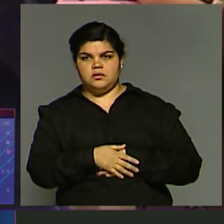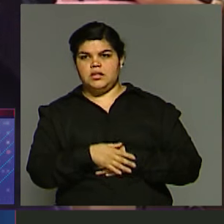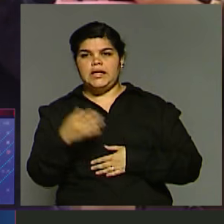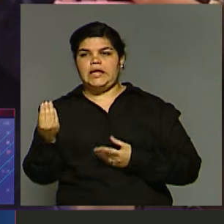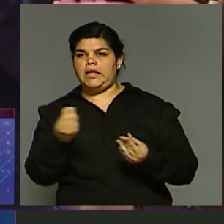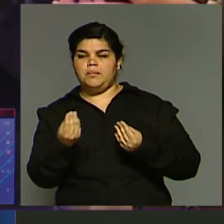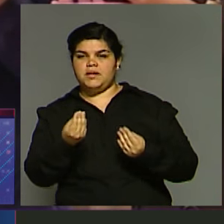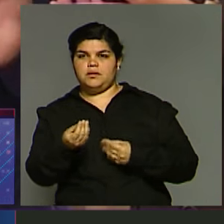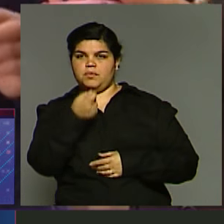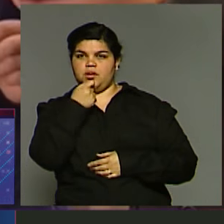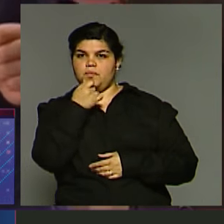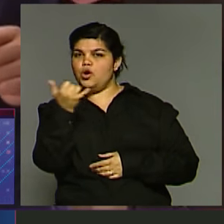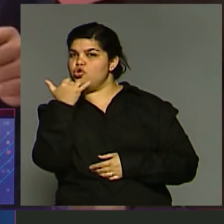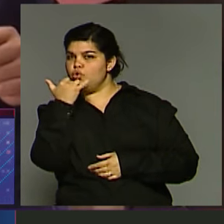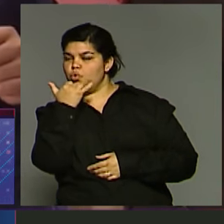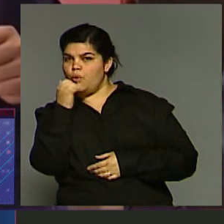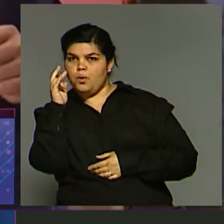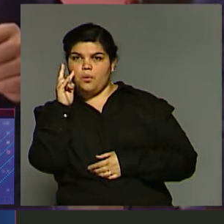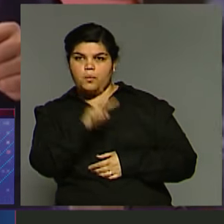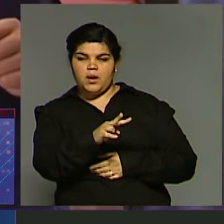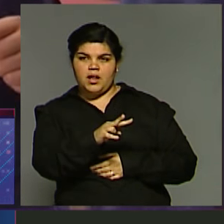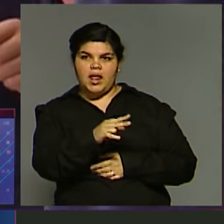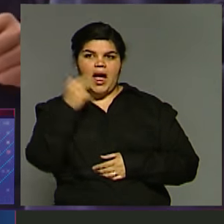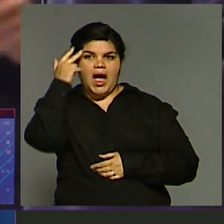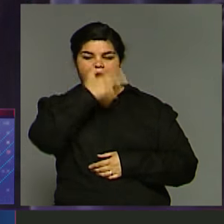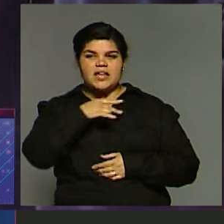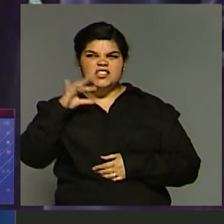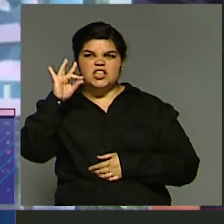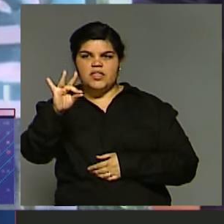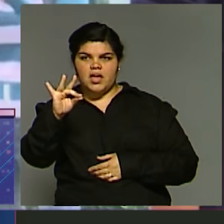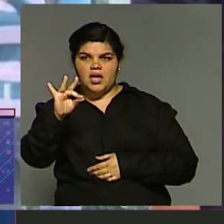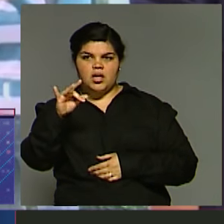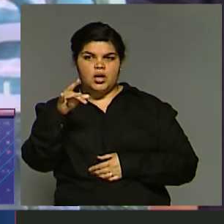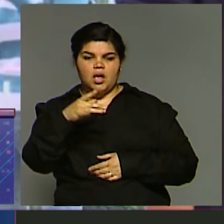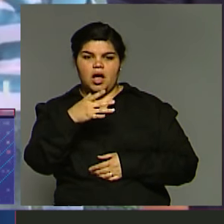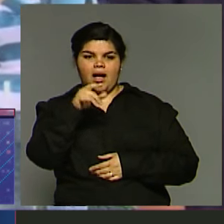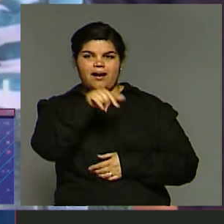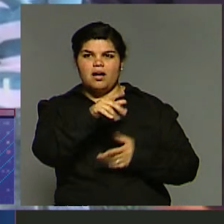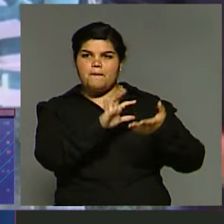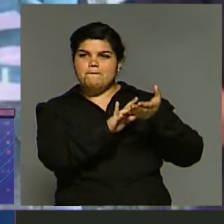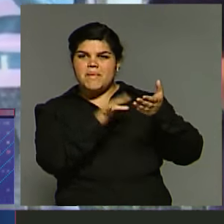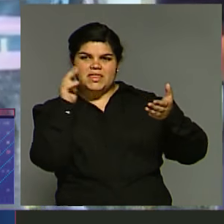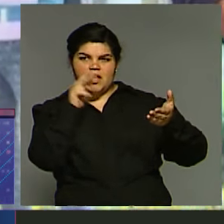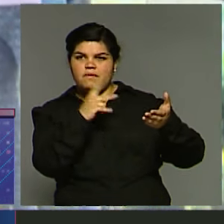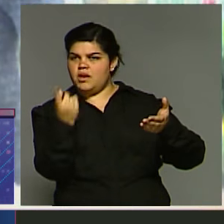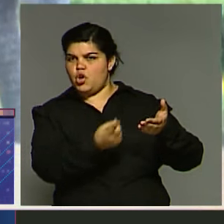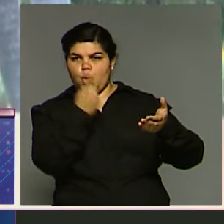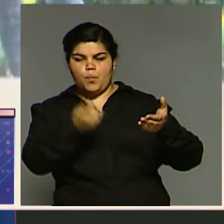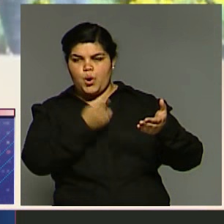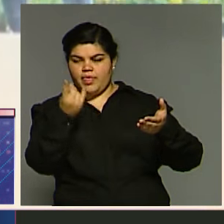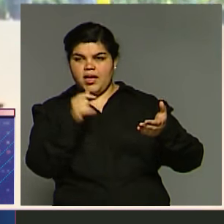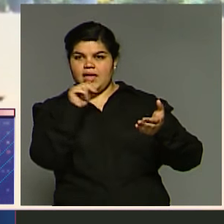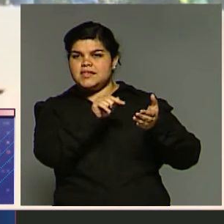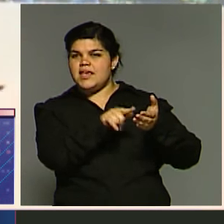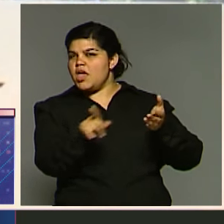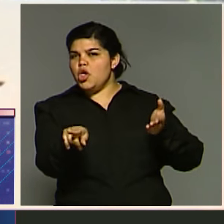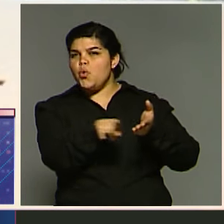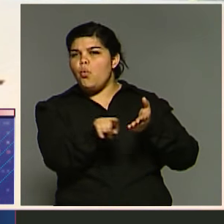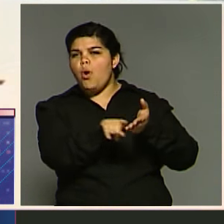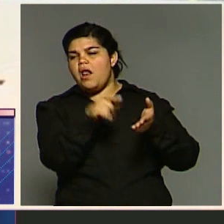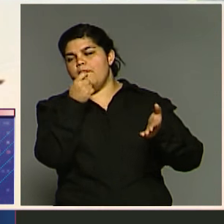video de YouTube, por ejemplo, en Full HD, no lo puedes ver, pues la pantalla no lo soporta. Tiene la misma pantalla, como para que tengan una idea,